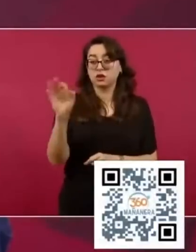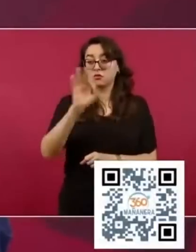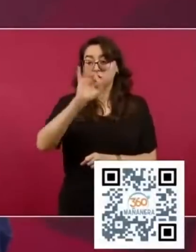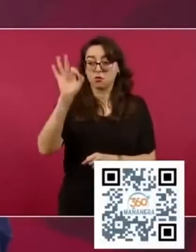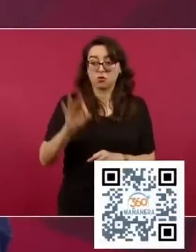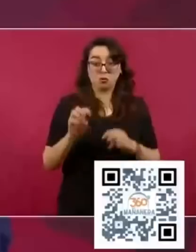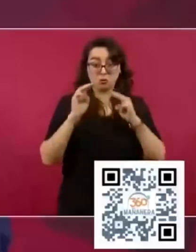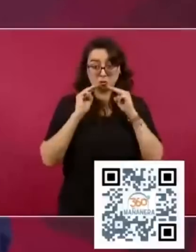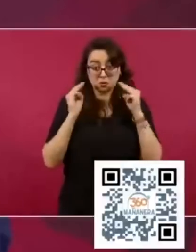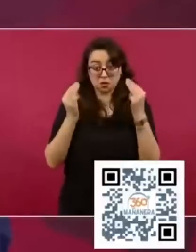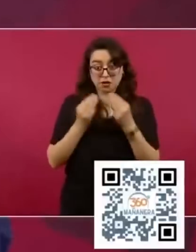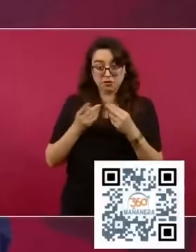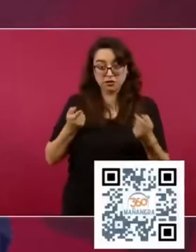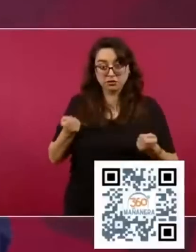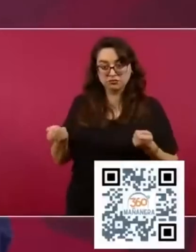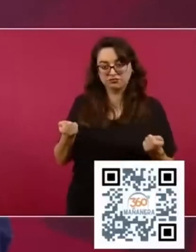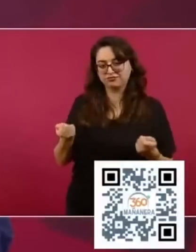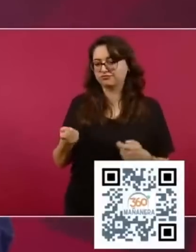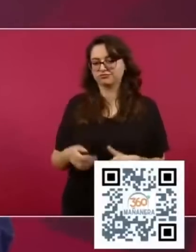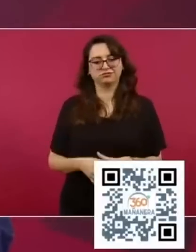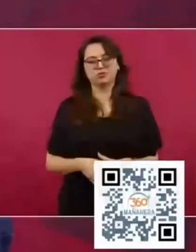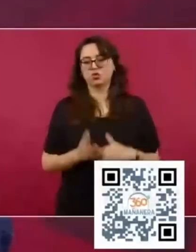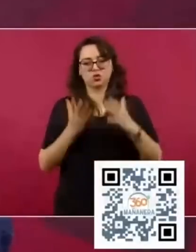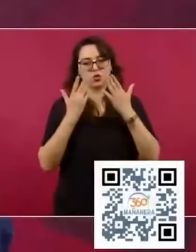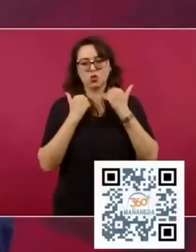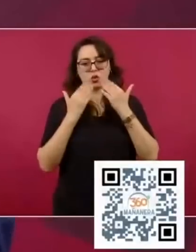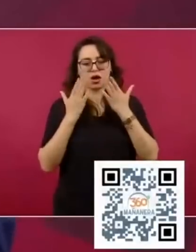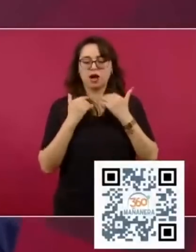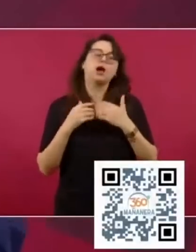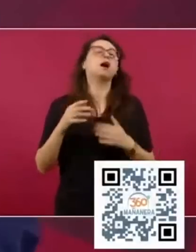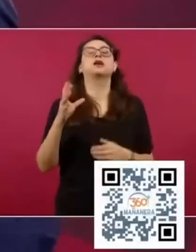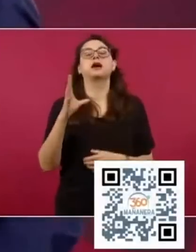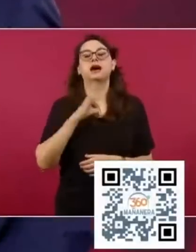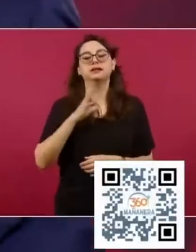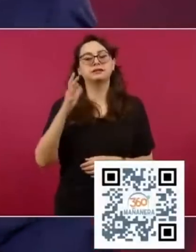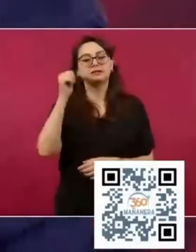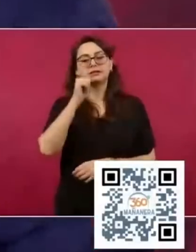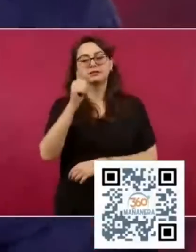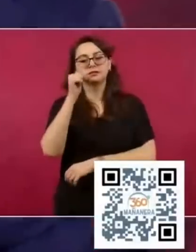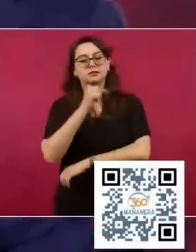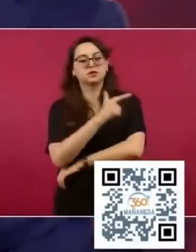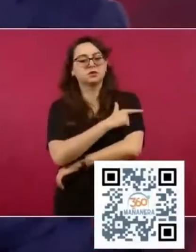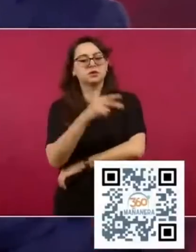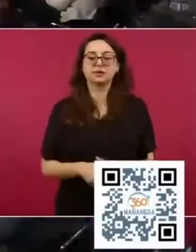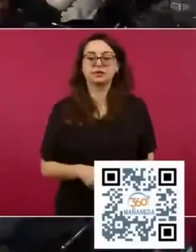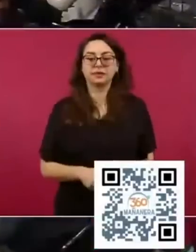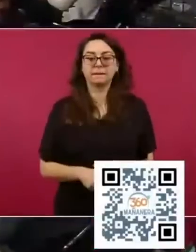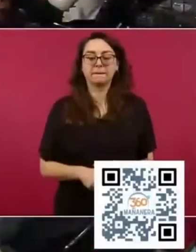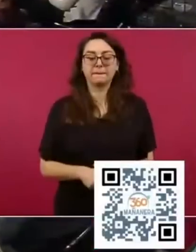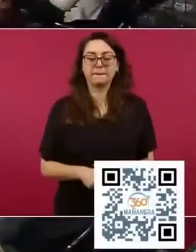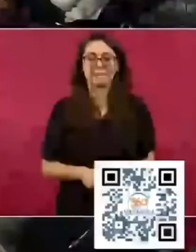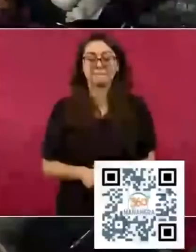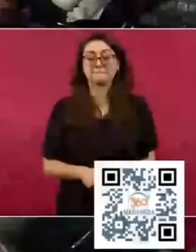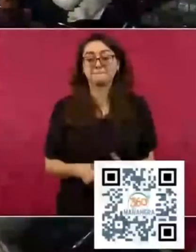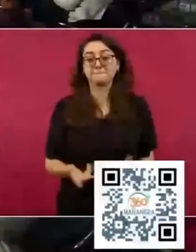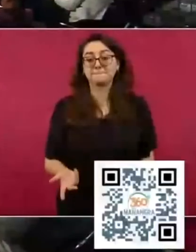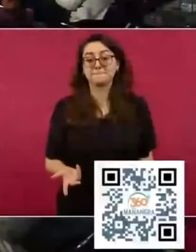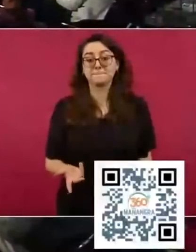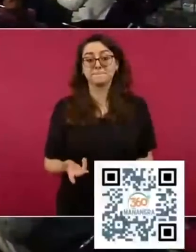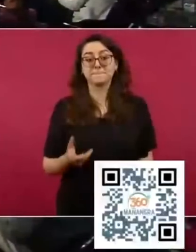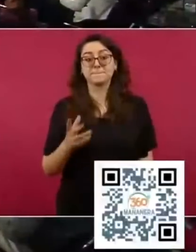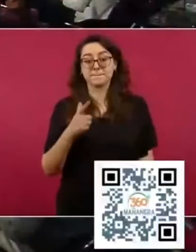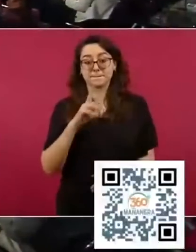de la guardia nacional o de el ejército la Policía